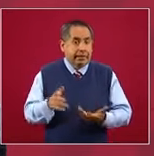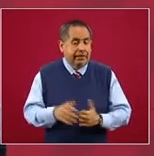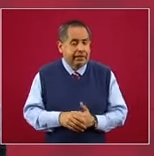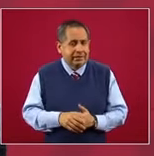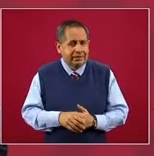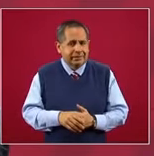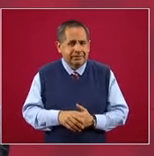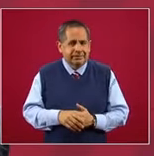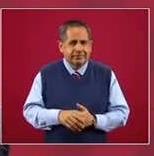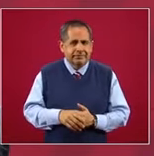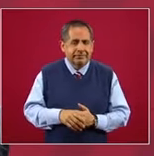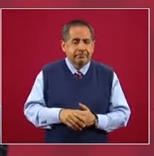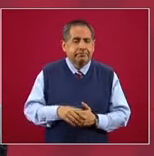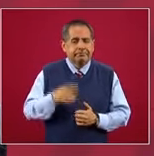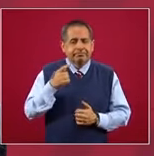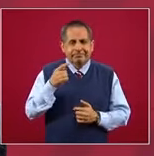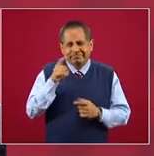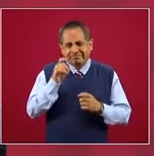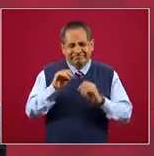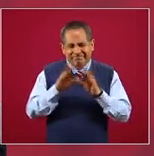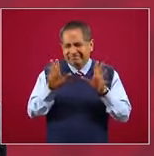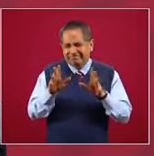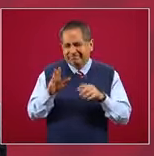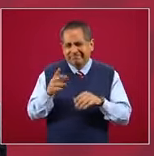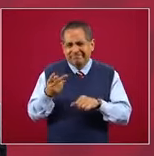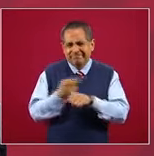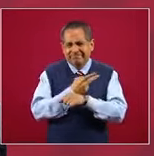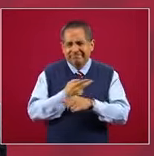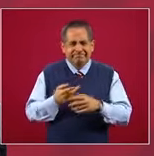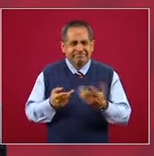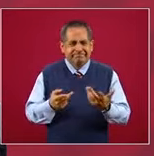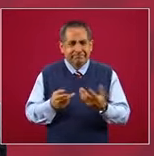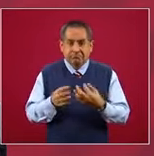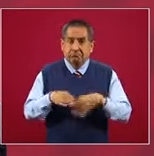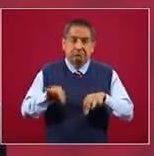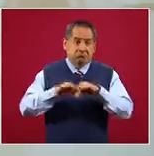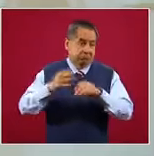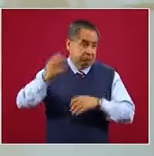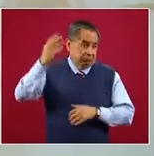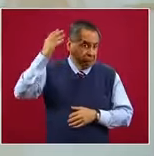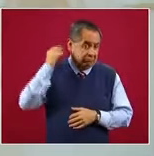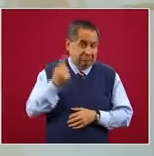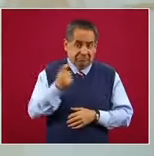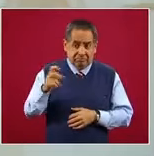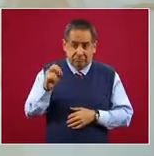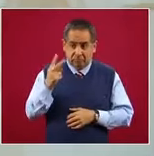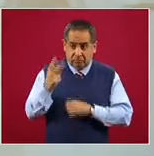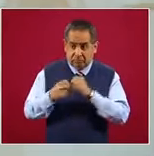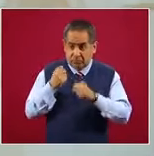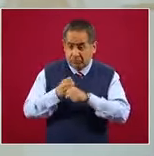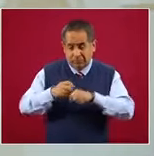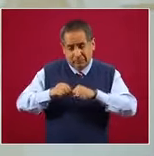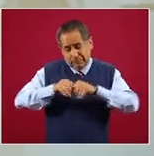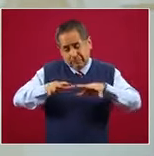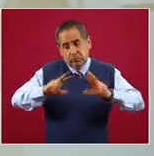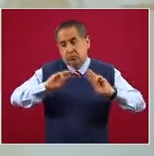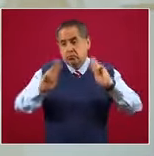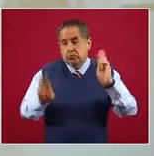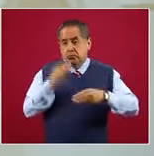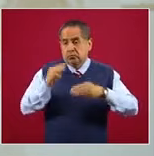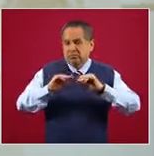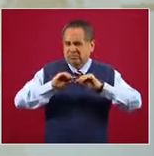y fue un fenómeno sumamente importante que afectó a toda la